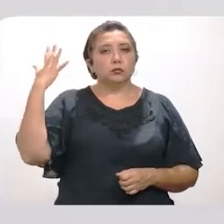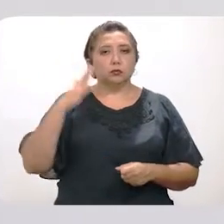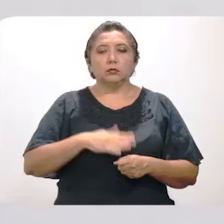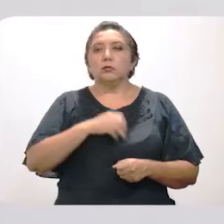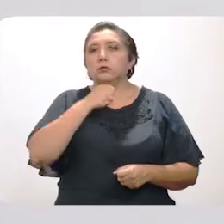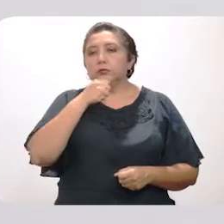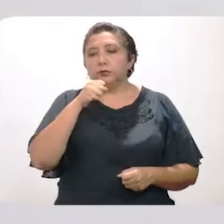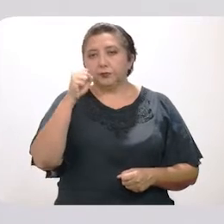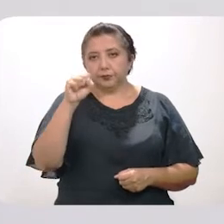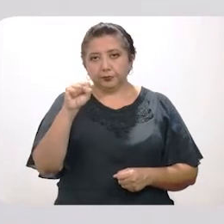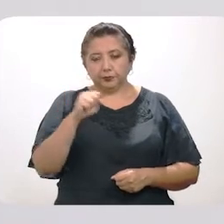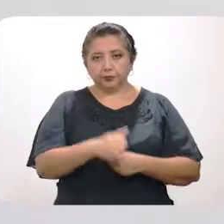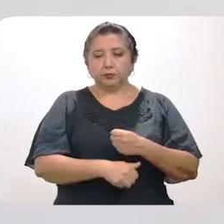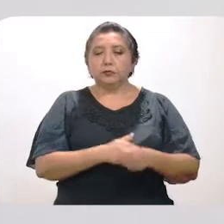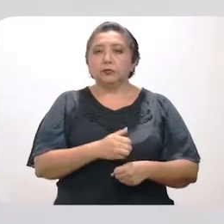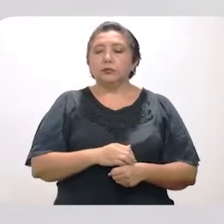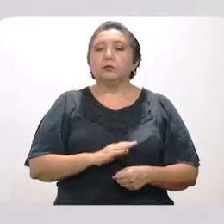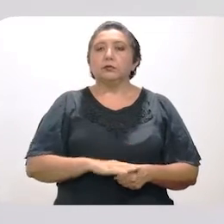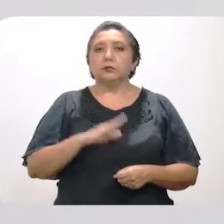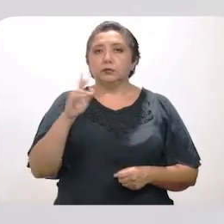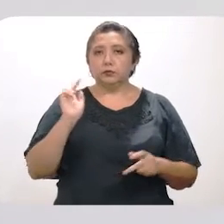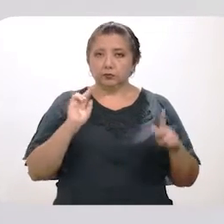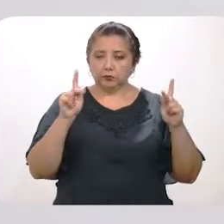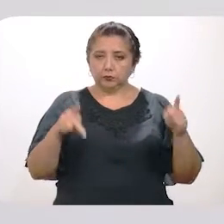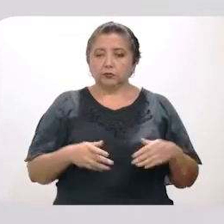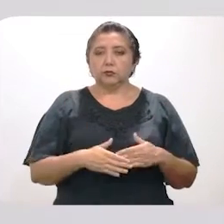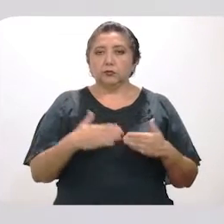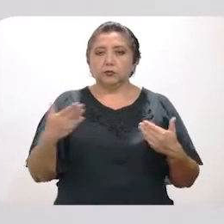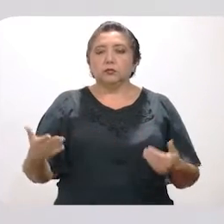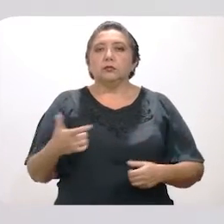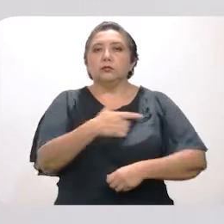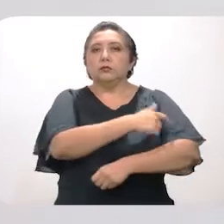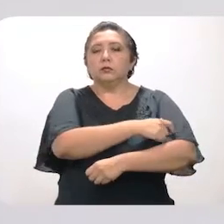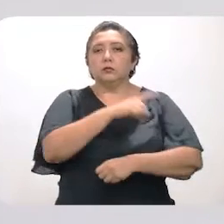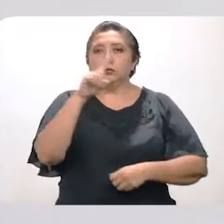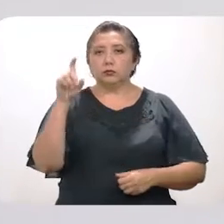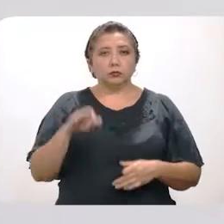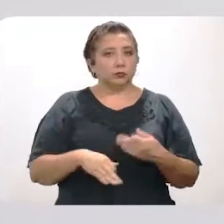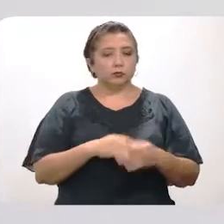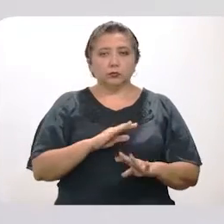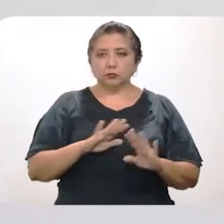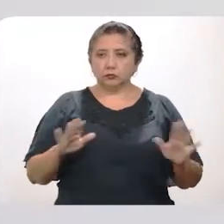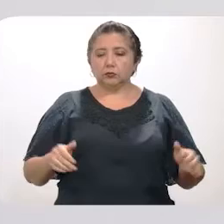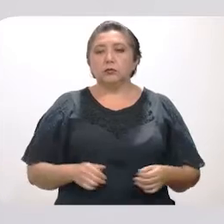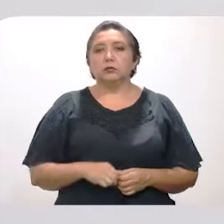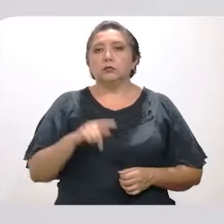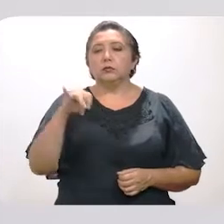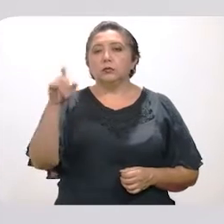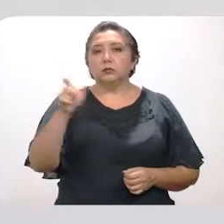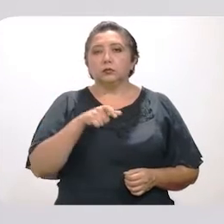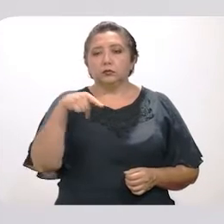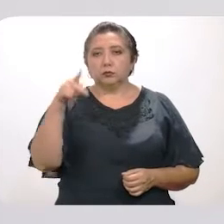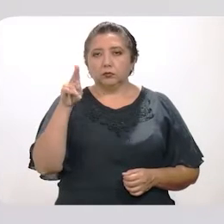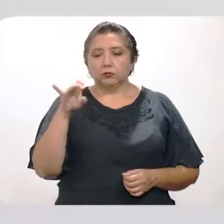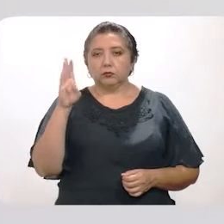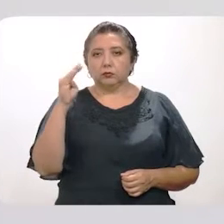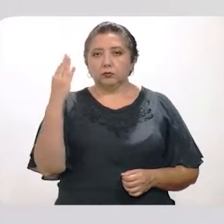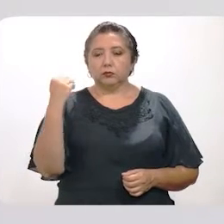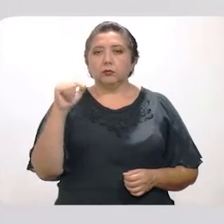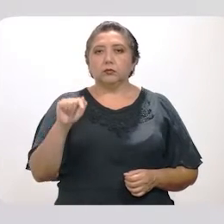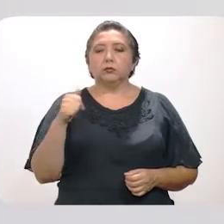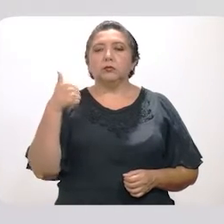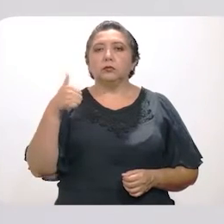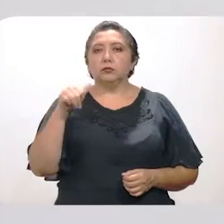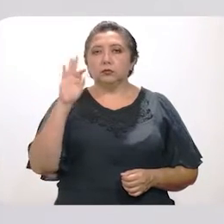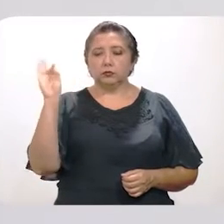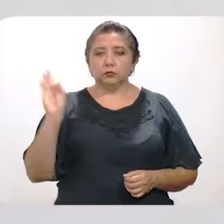adultos mayores de 60 años o más de Progreso, con un avance en la vacunación del 100%, Tixcocop con